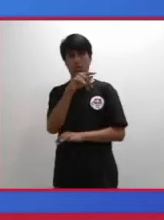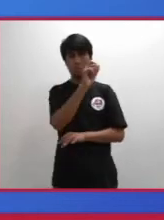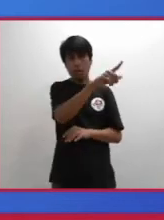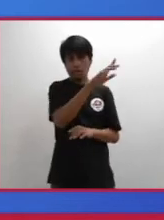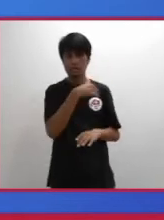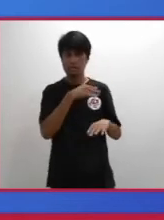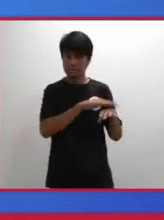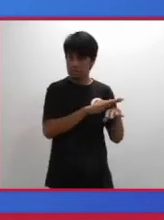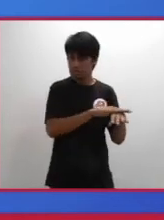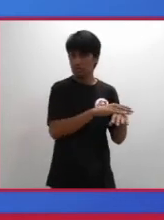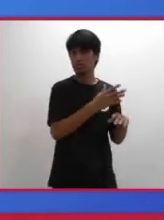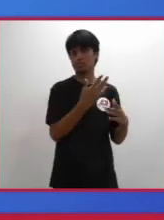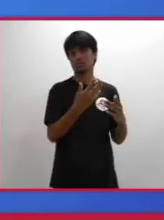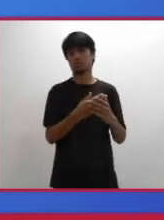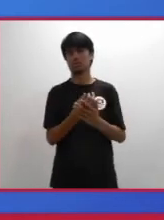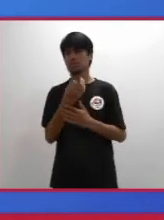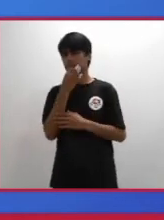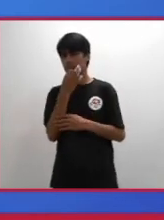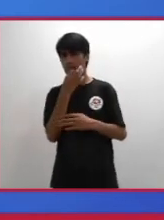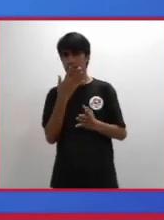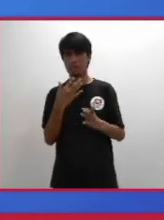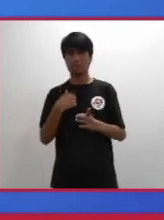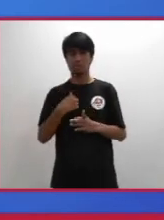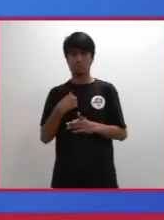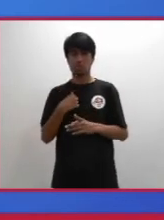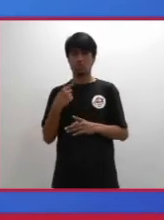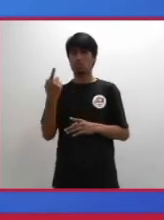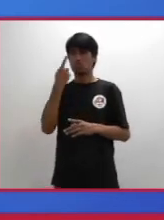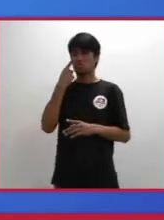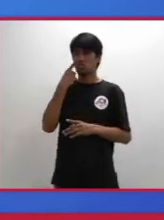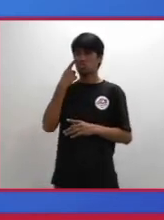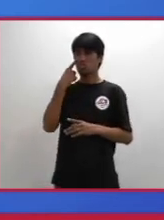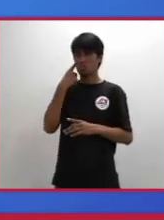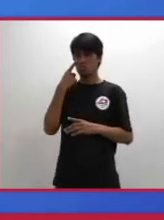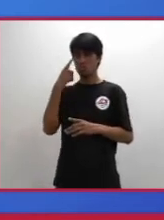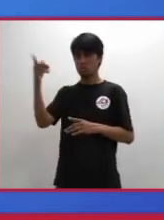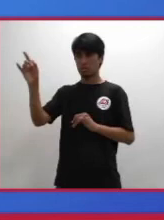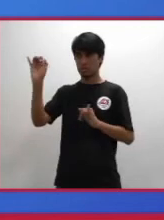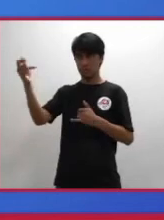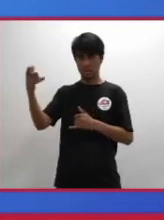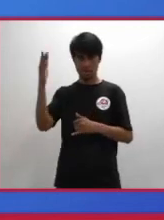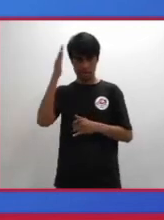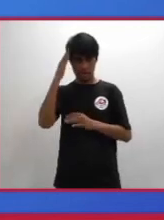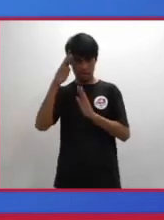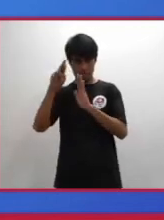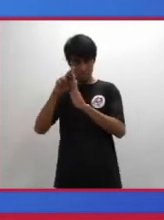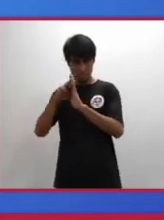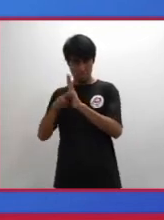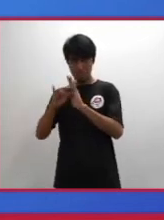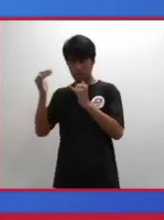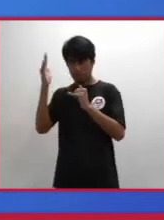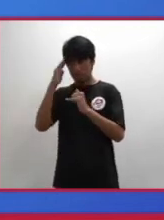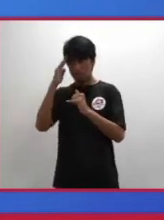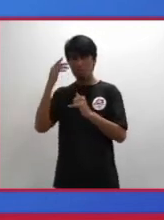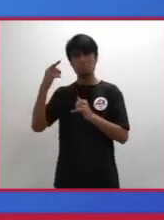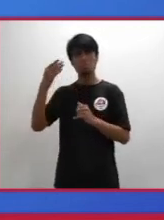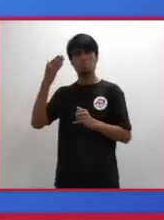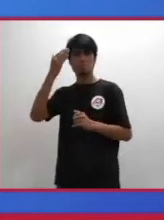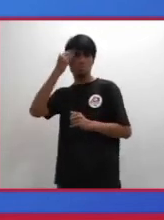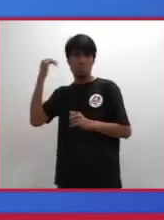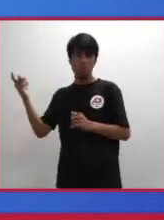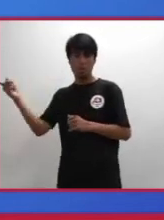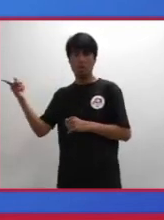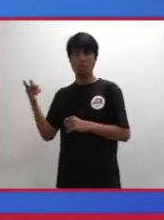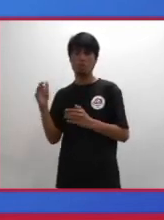ejemplo, si conoce el sistema o el plan de seguridad, ¿por qué pasó de